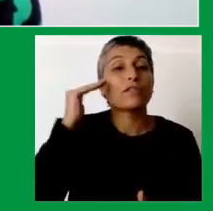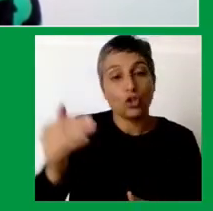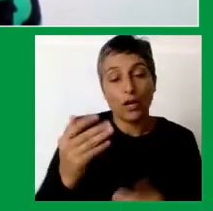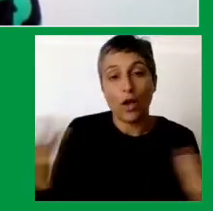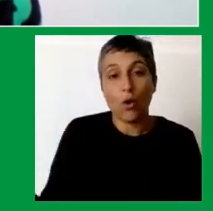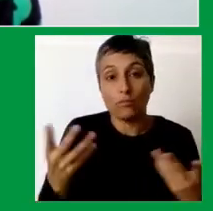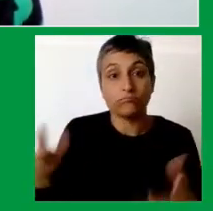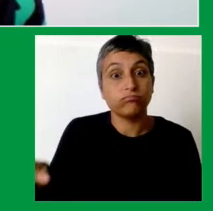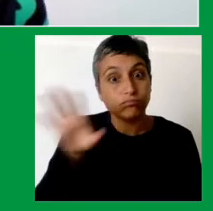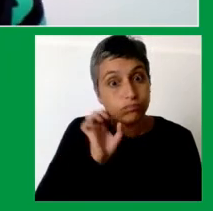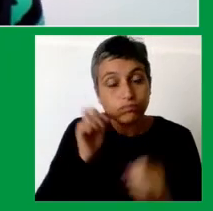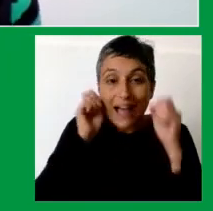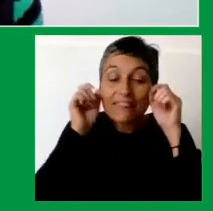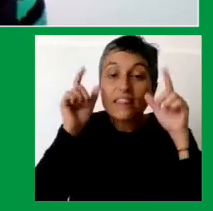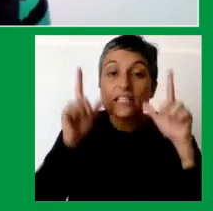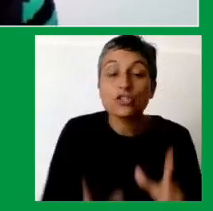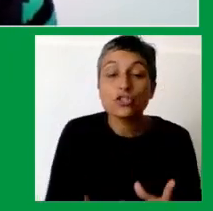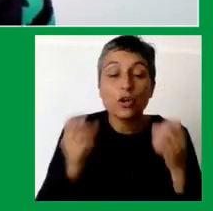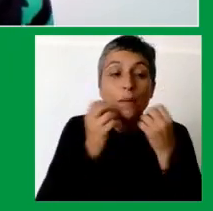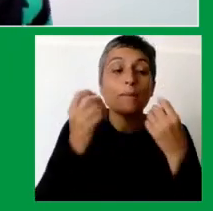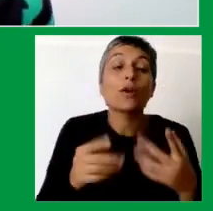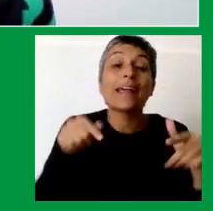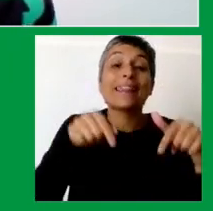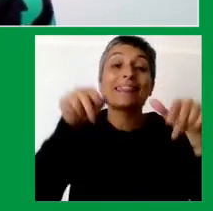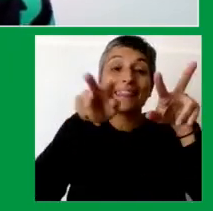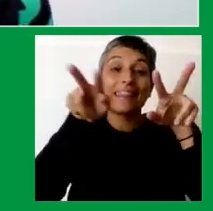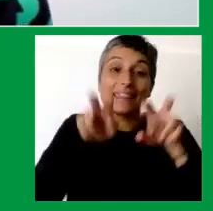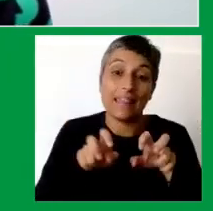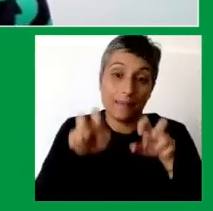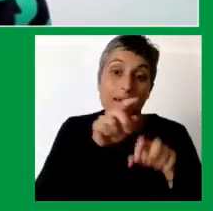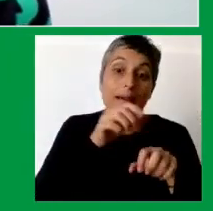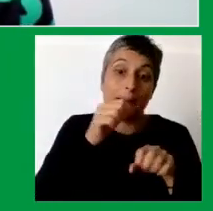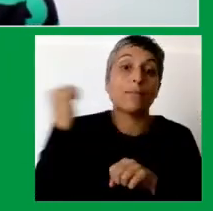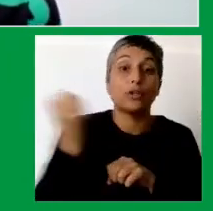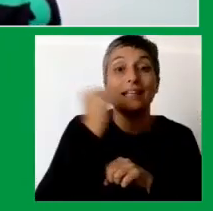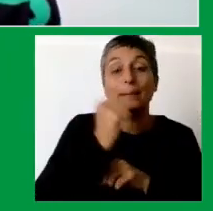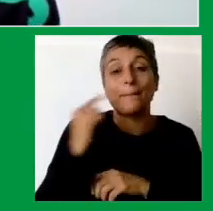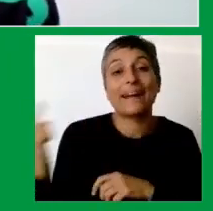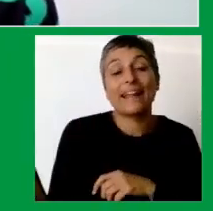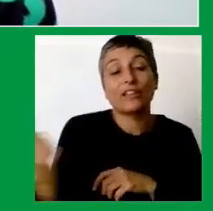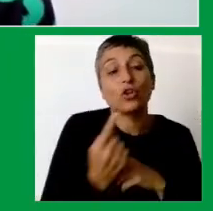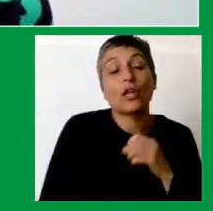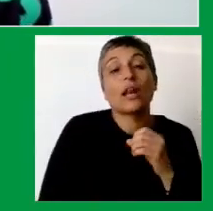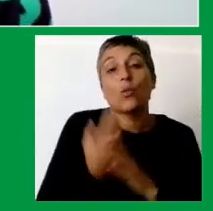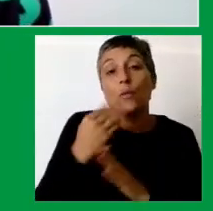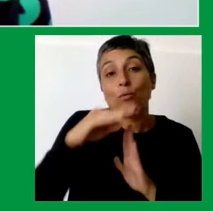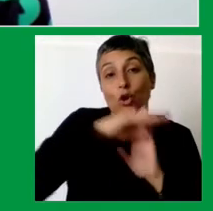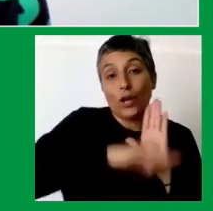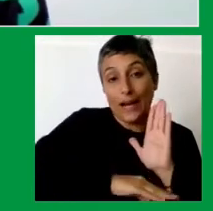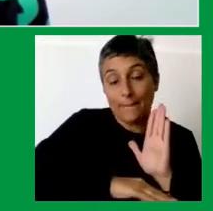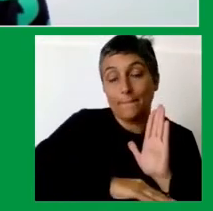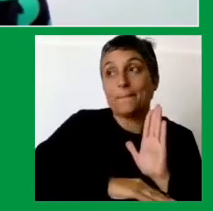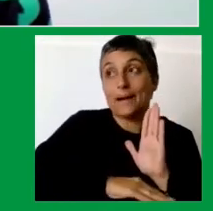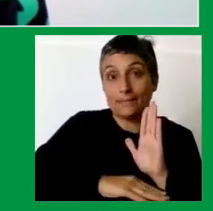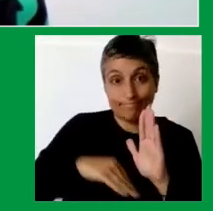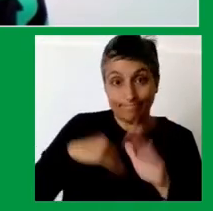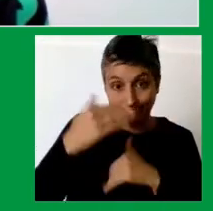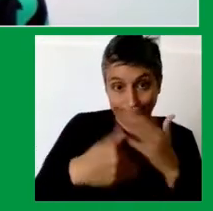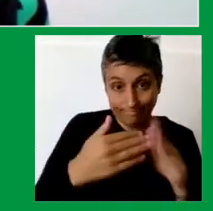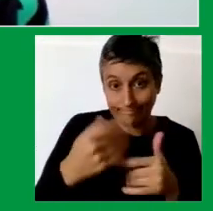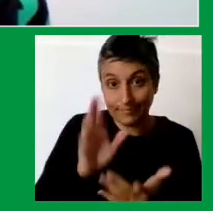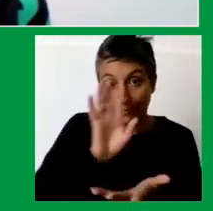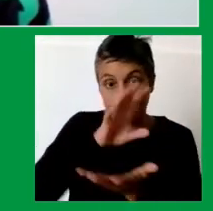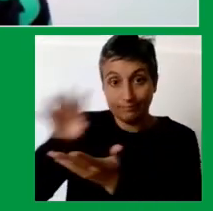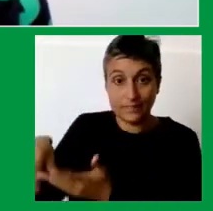tema nos atañe a todos también dentro del nuevo marco curricular en el que se está implementando en los centros educativos. Entonces es bien